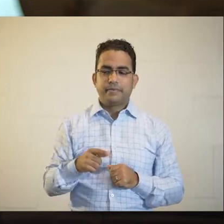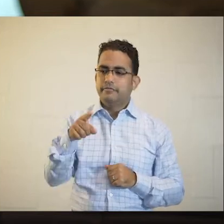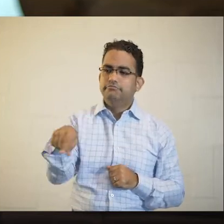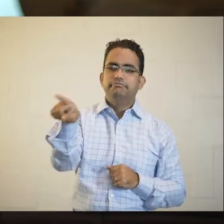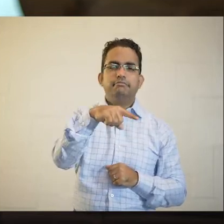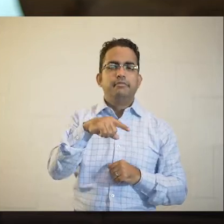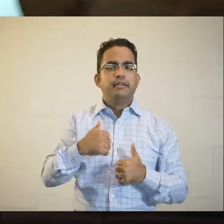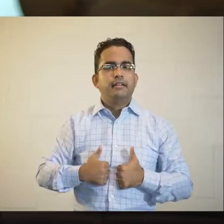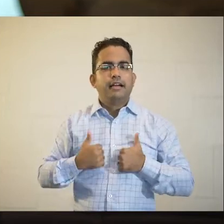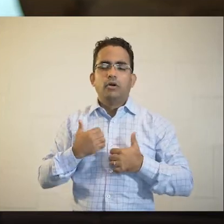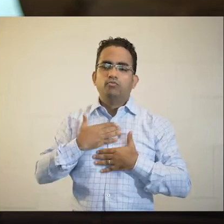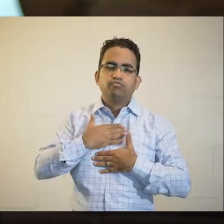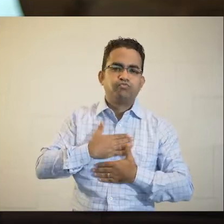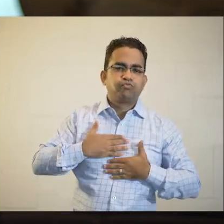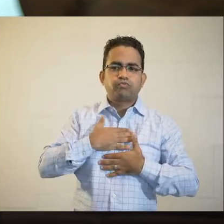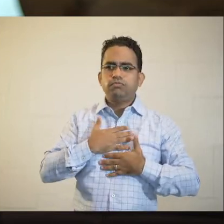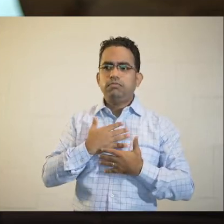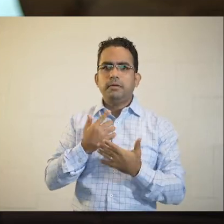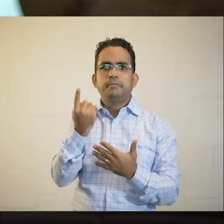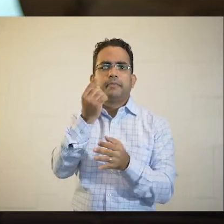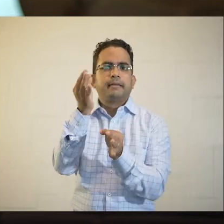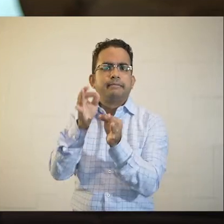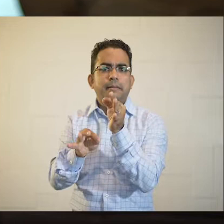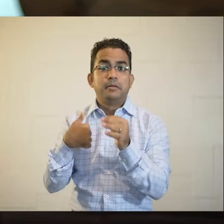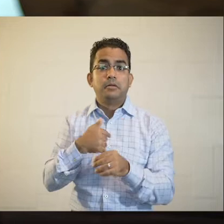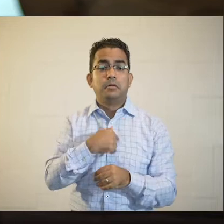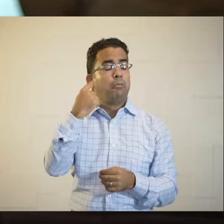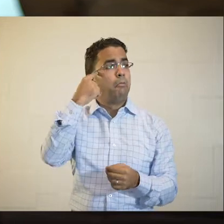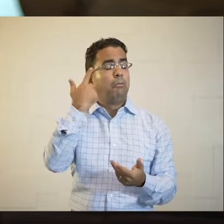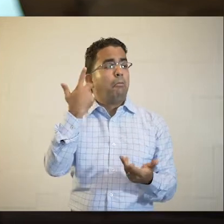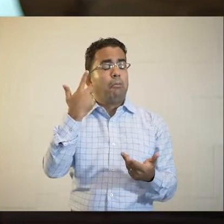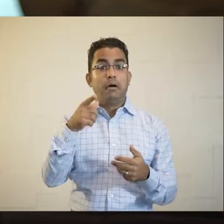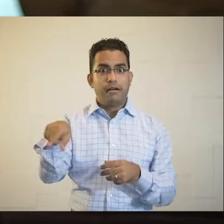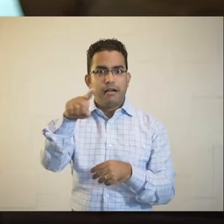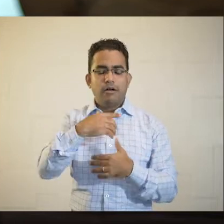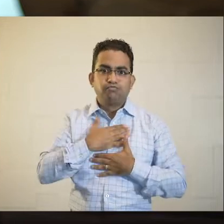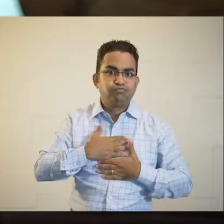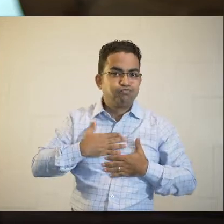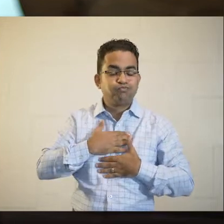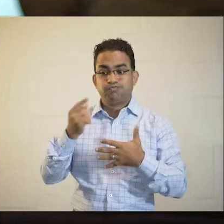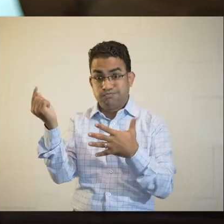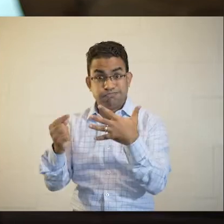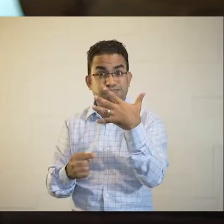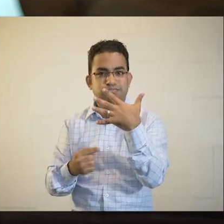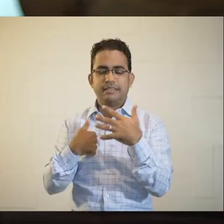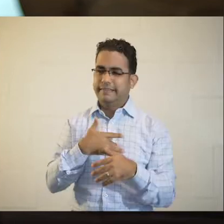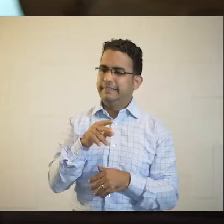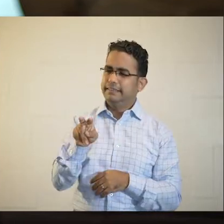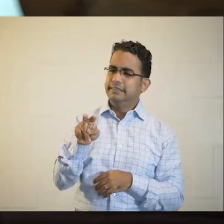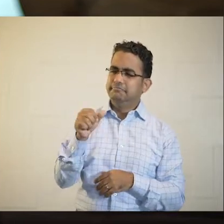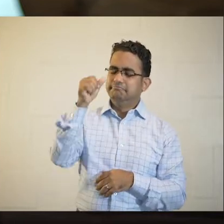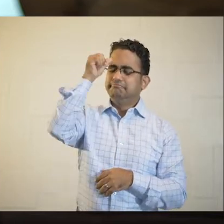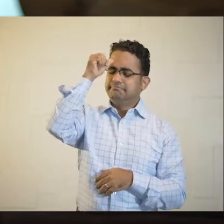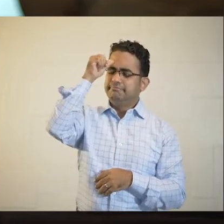Ellos disfrutan con cosas muy sencillas que nosotros a veces olvidamos que las tenemos. Y fue